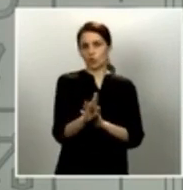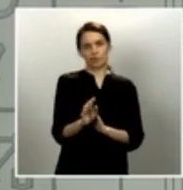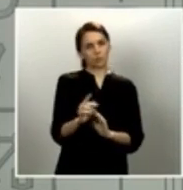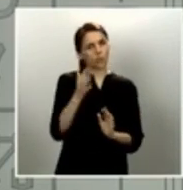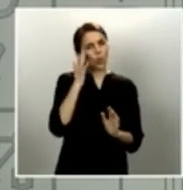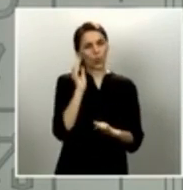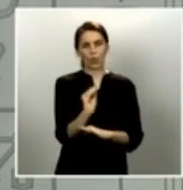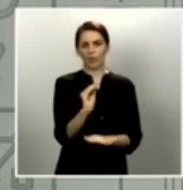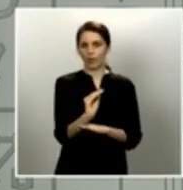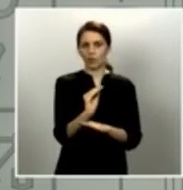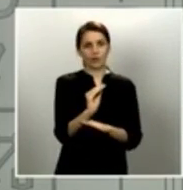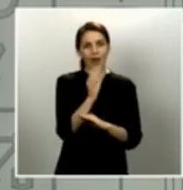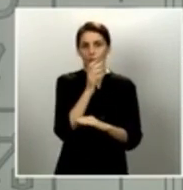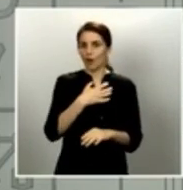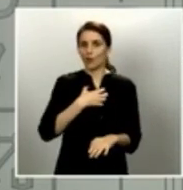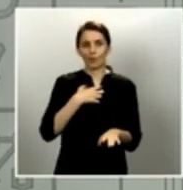porque dar un paso atrás sería